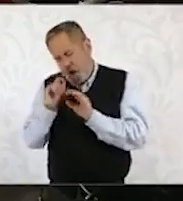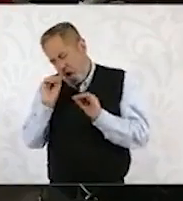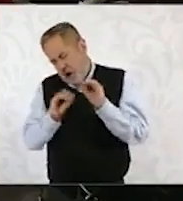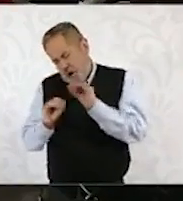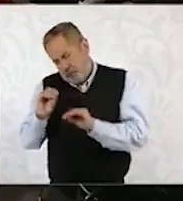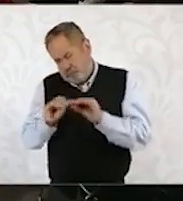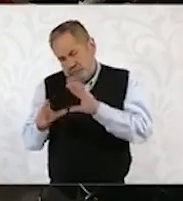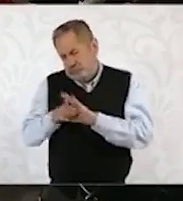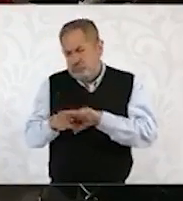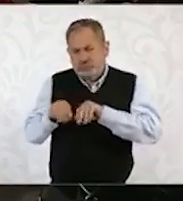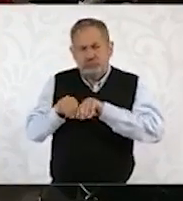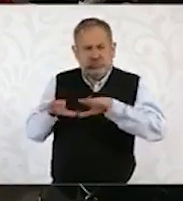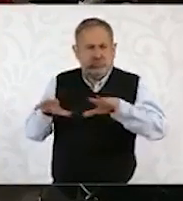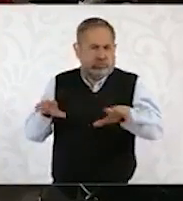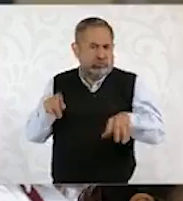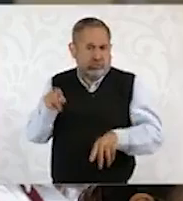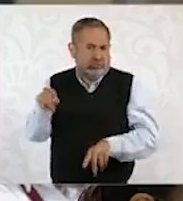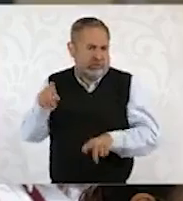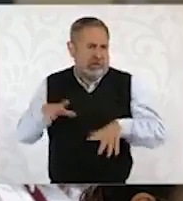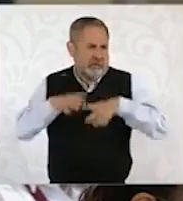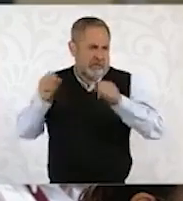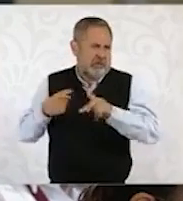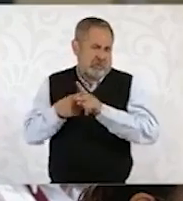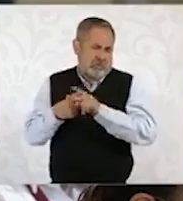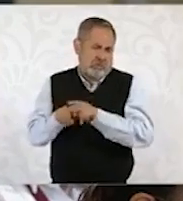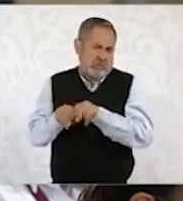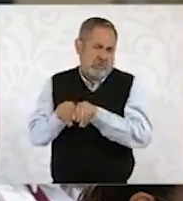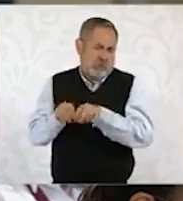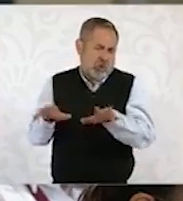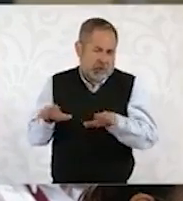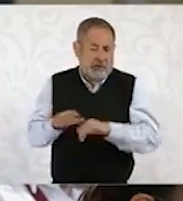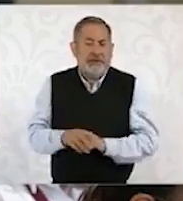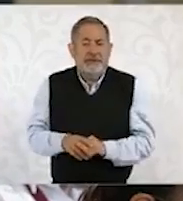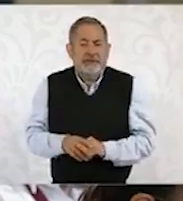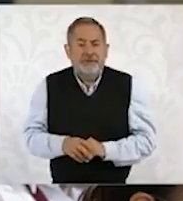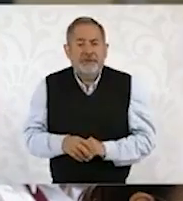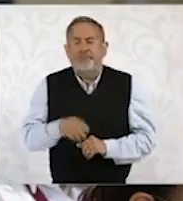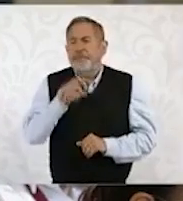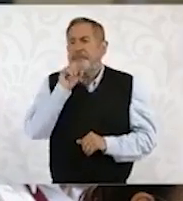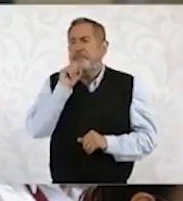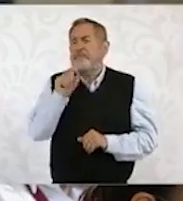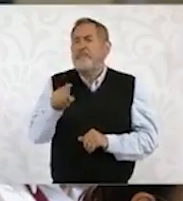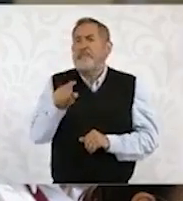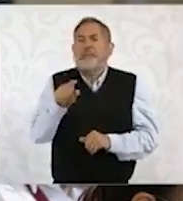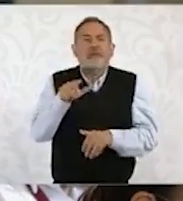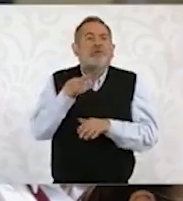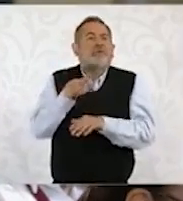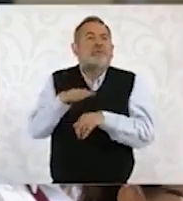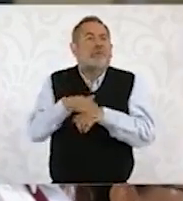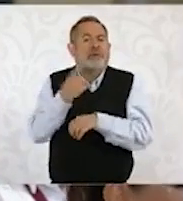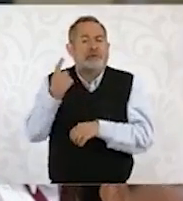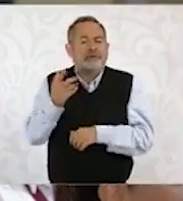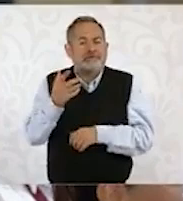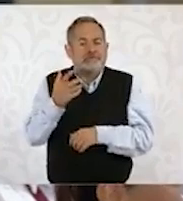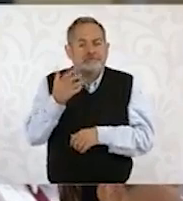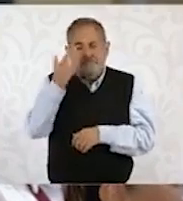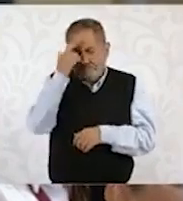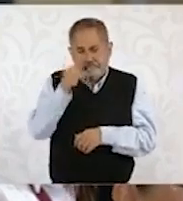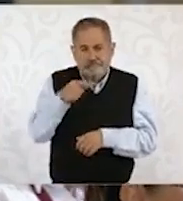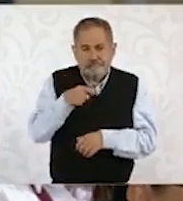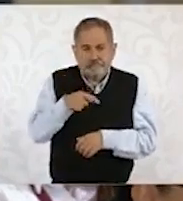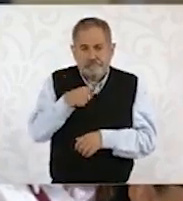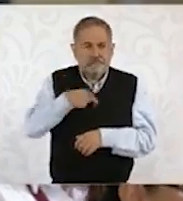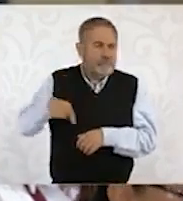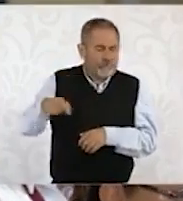su nicho, en relación también a todas las libertades, principalmente pues generadas por el